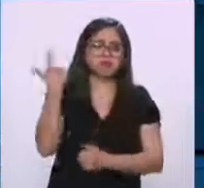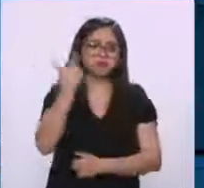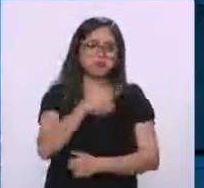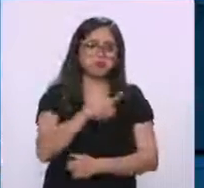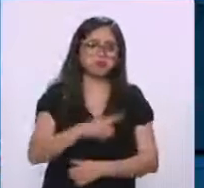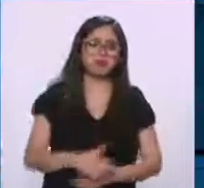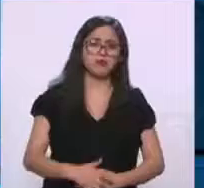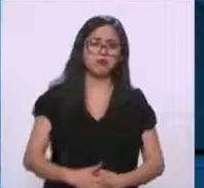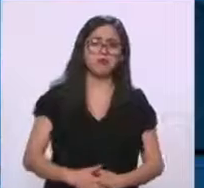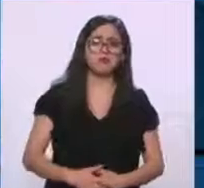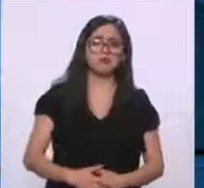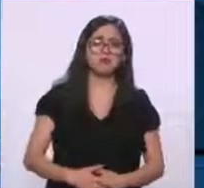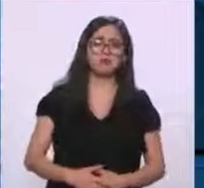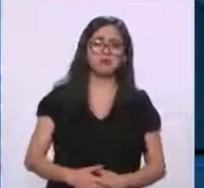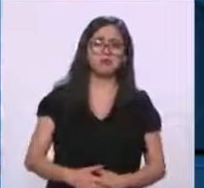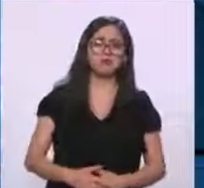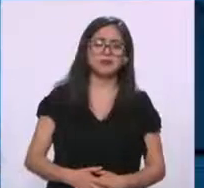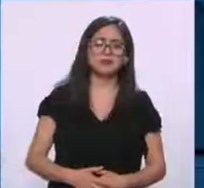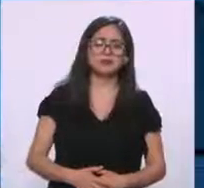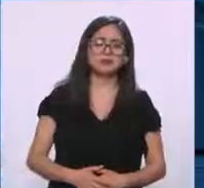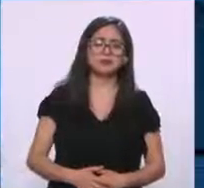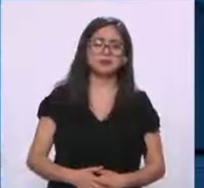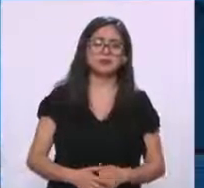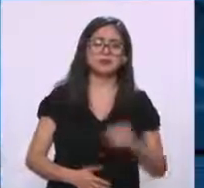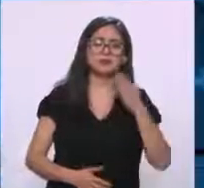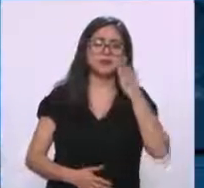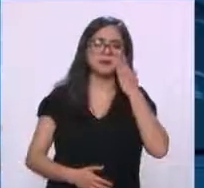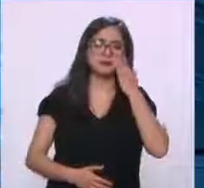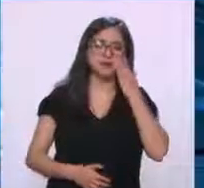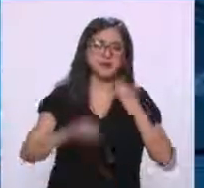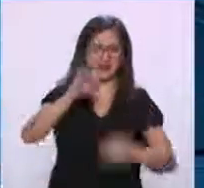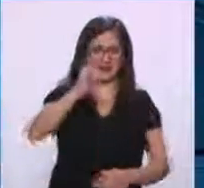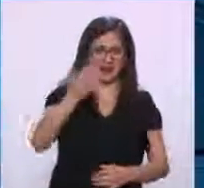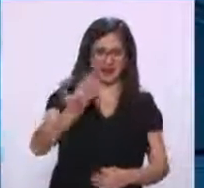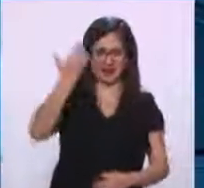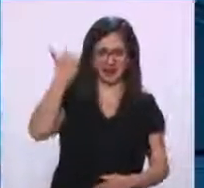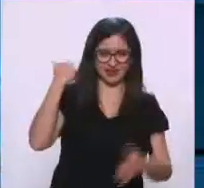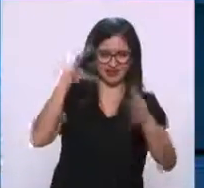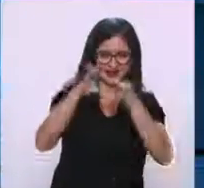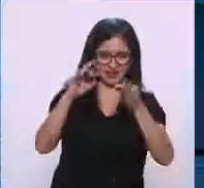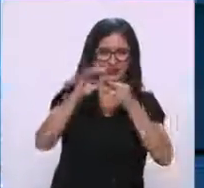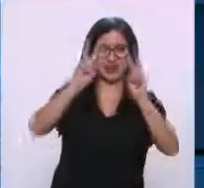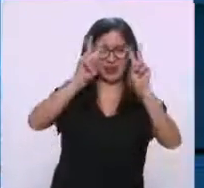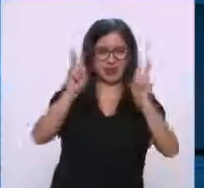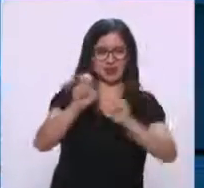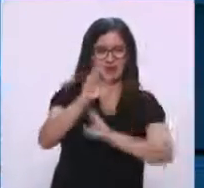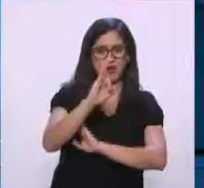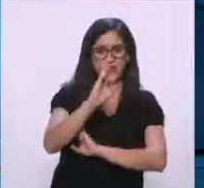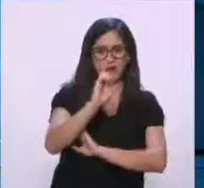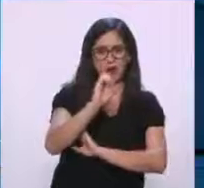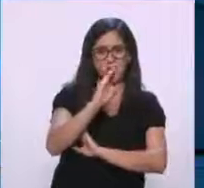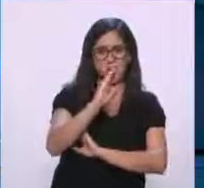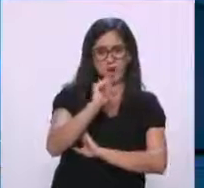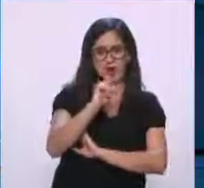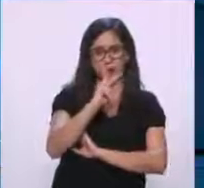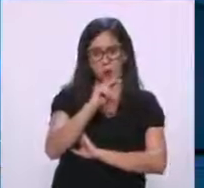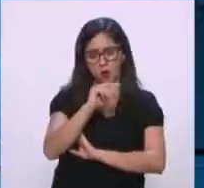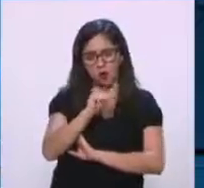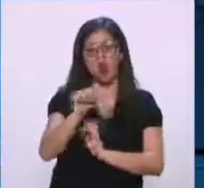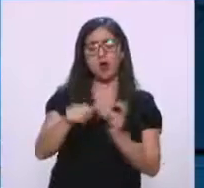Sí, mira, efectivamente, a diferencia de los rescates anteriores, ponías de ejemplo, por ejemplo, el FOBAPROA o el IPAB, en